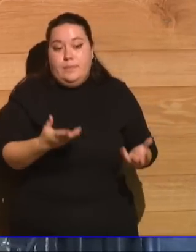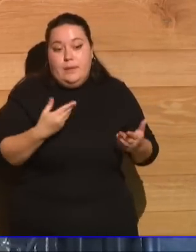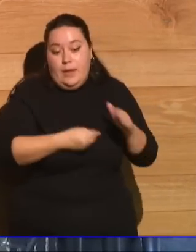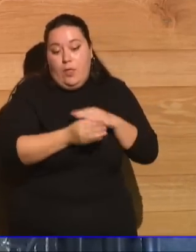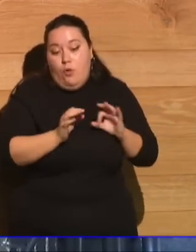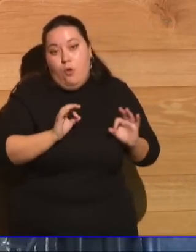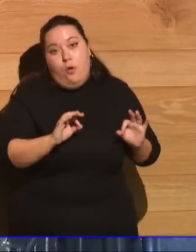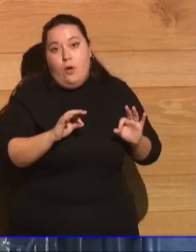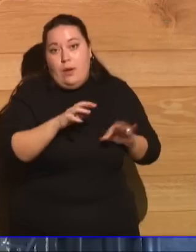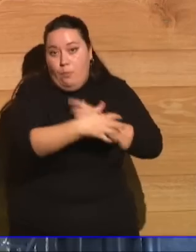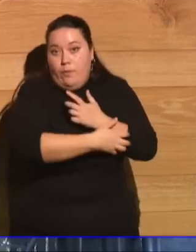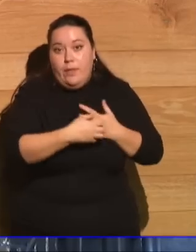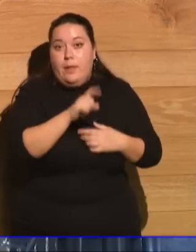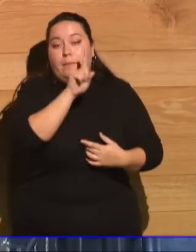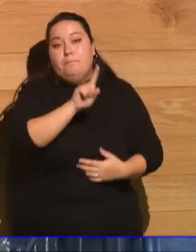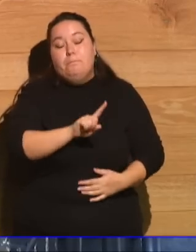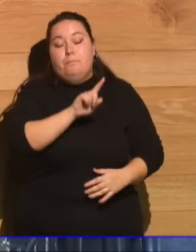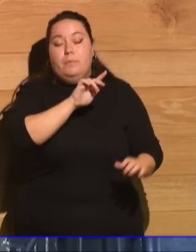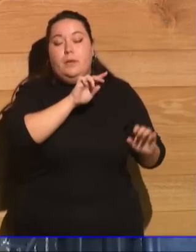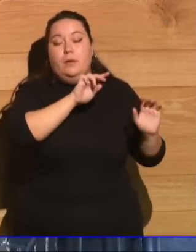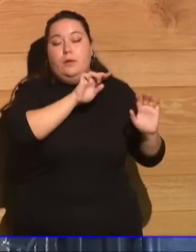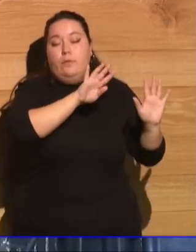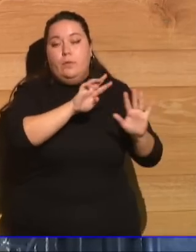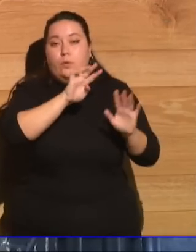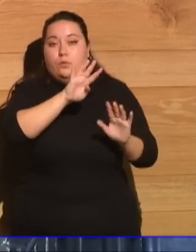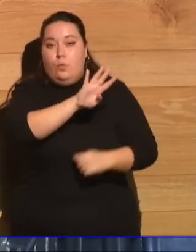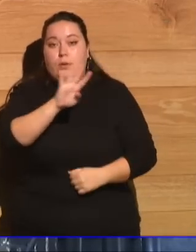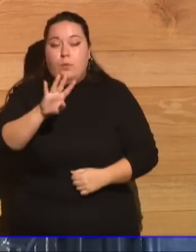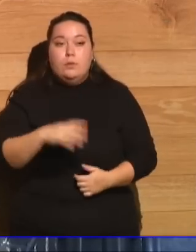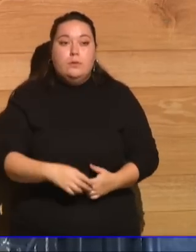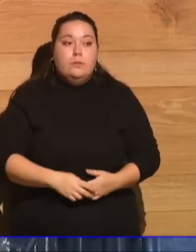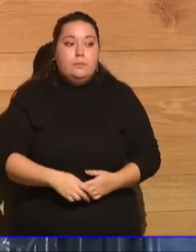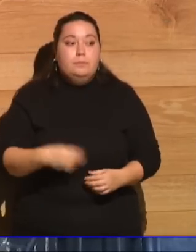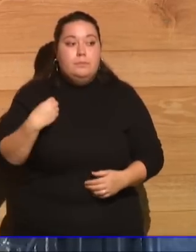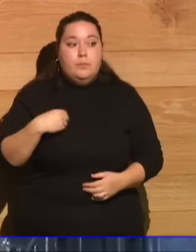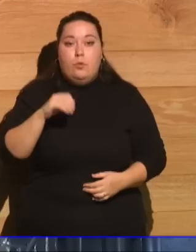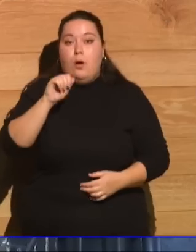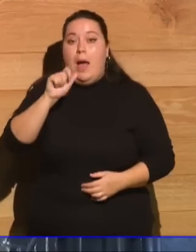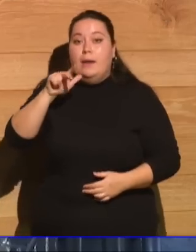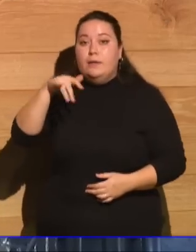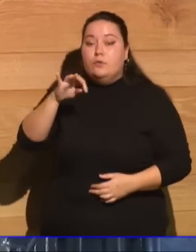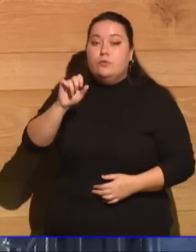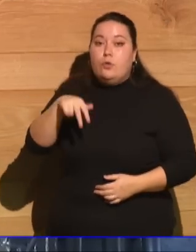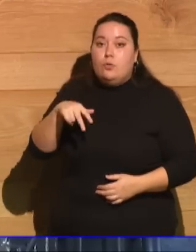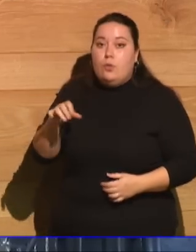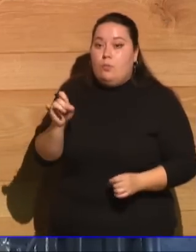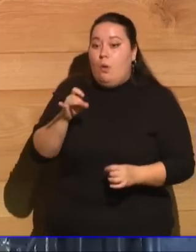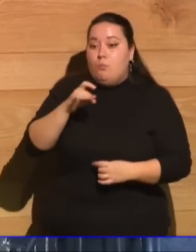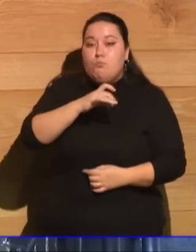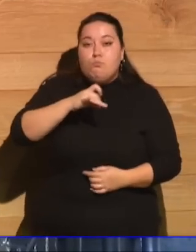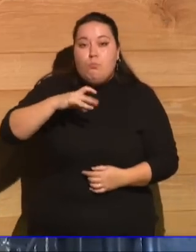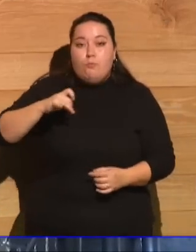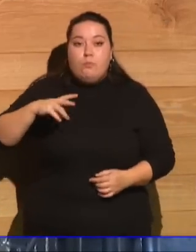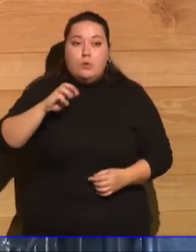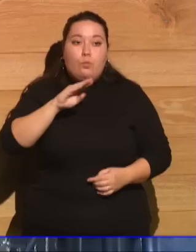así, en 1944, mientras Islington estaba siendo arrasado por las bombas de la Luftwaffe.